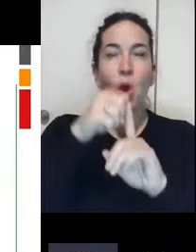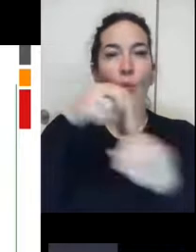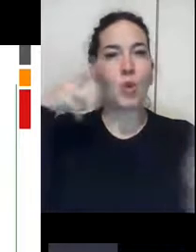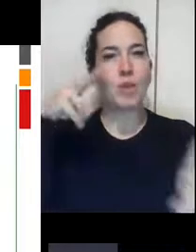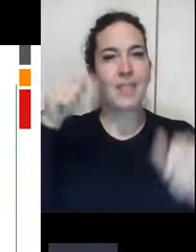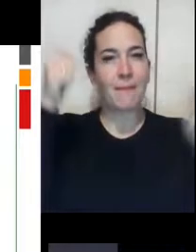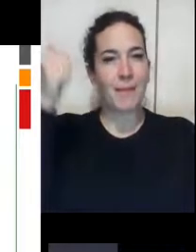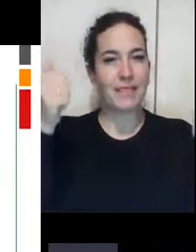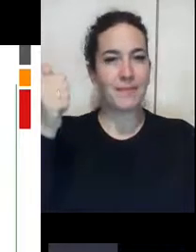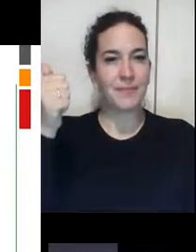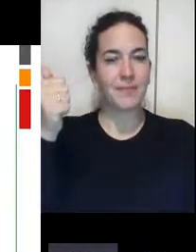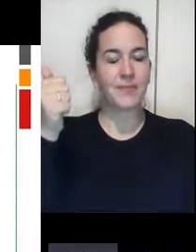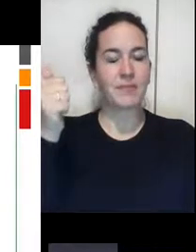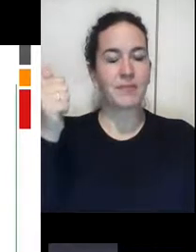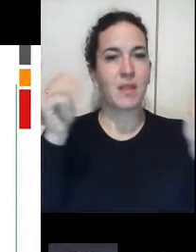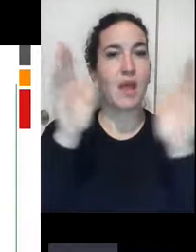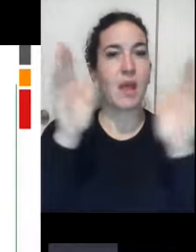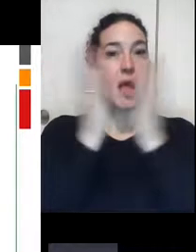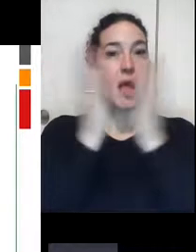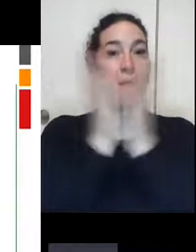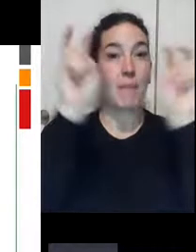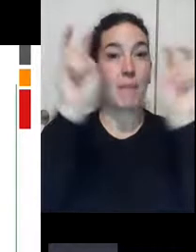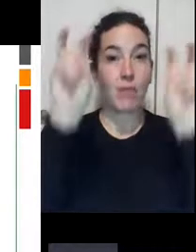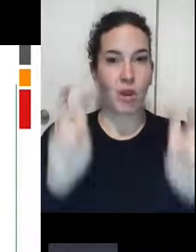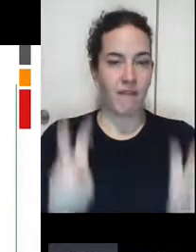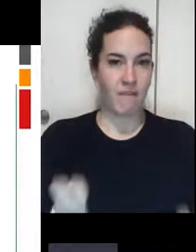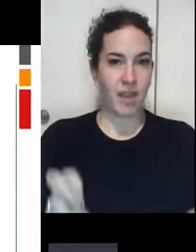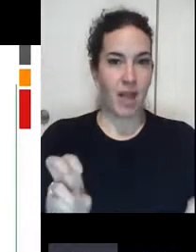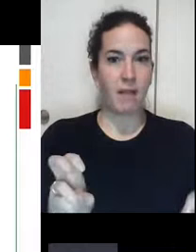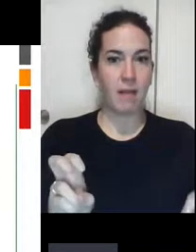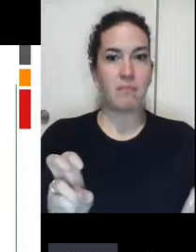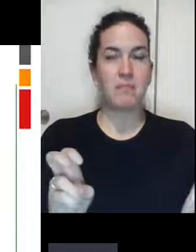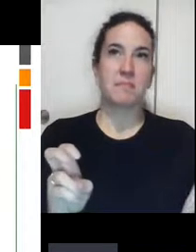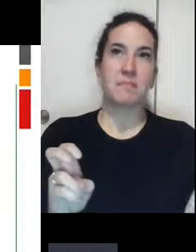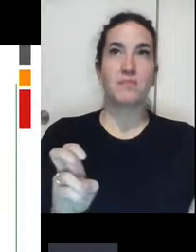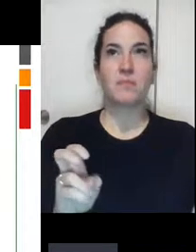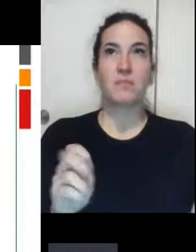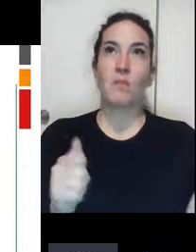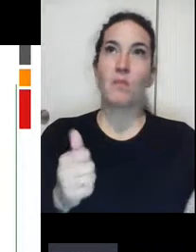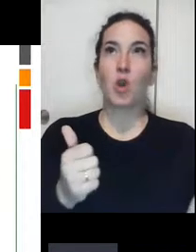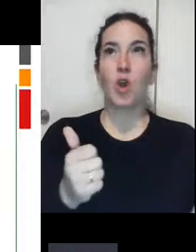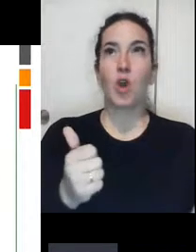bibliográfico, ¿no?, cuáles son los principales, por decirlo de alguna manera,